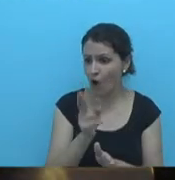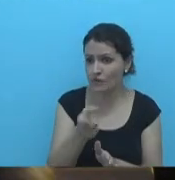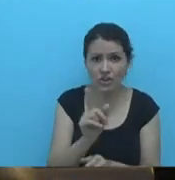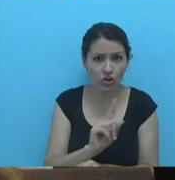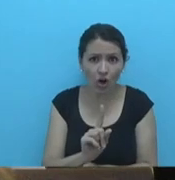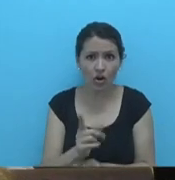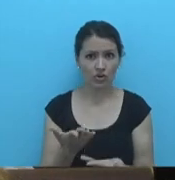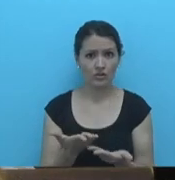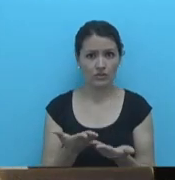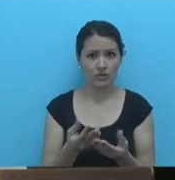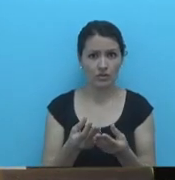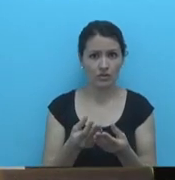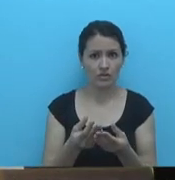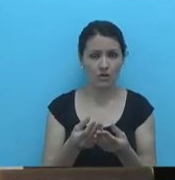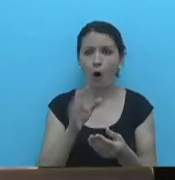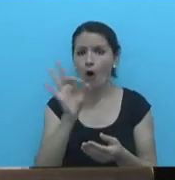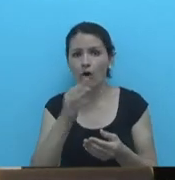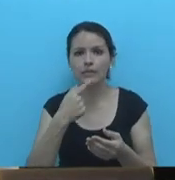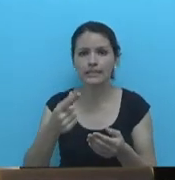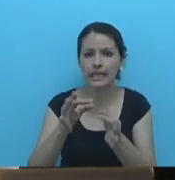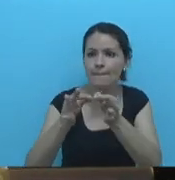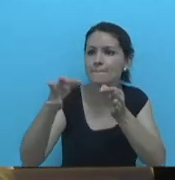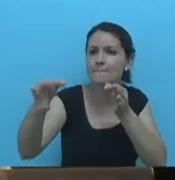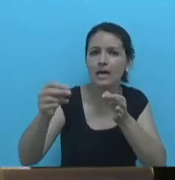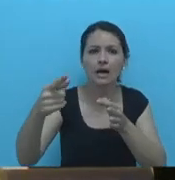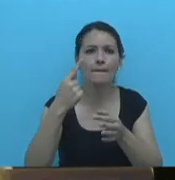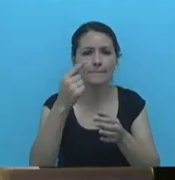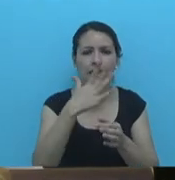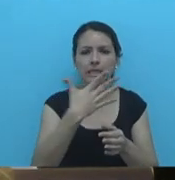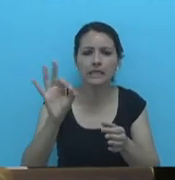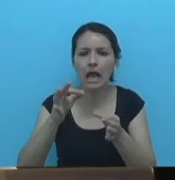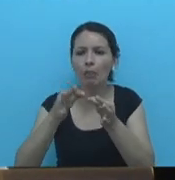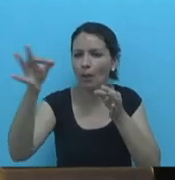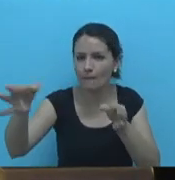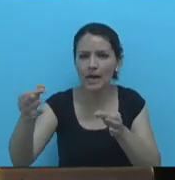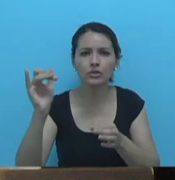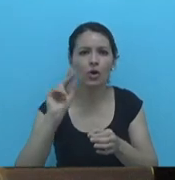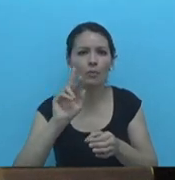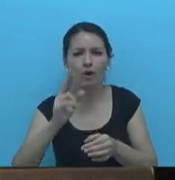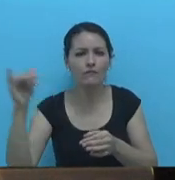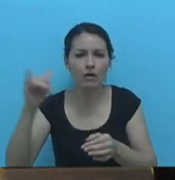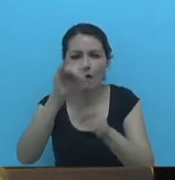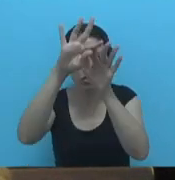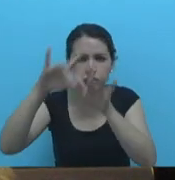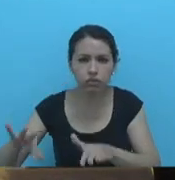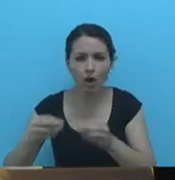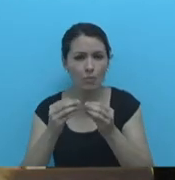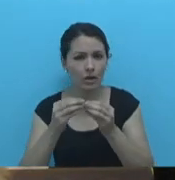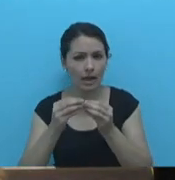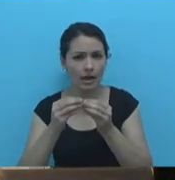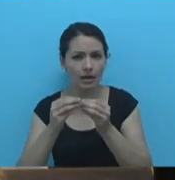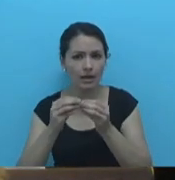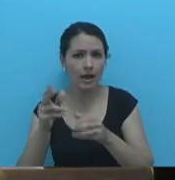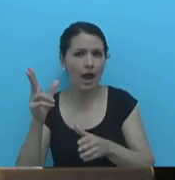menos de 1.500 metros no se puede fumigar o prohibir la fumigación aérea. Son los intereses de las